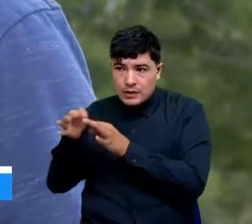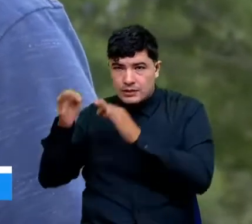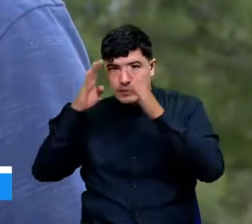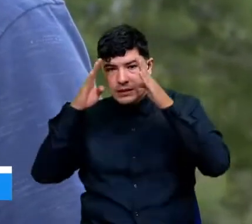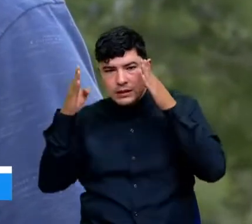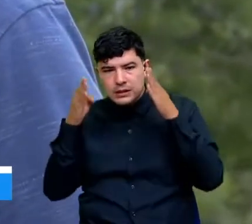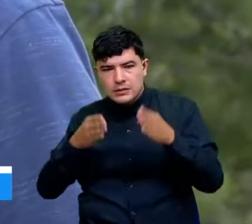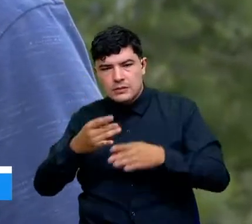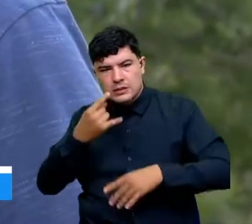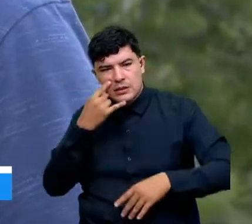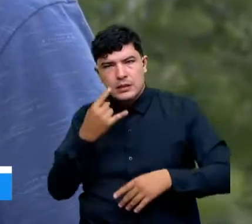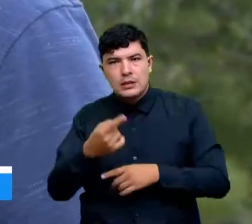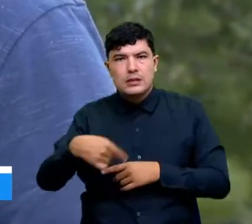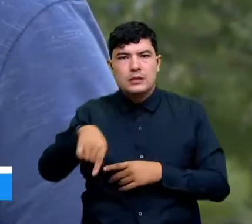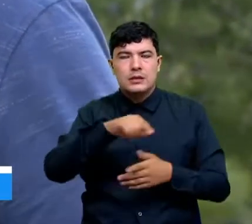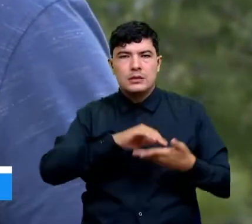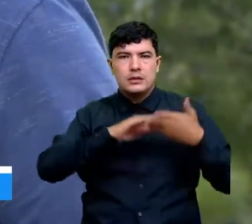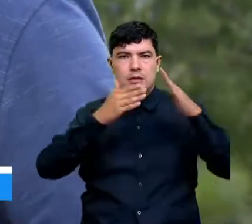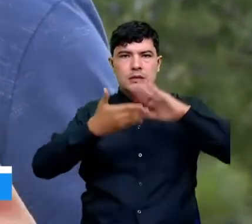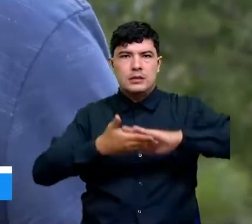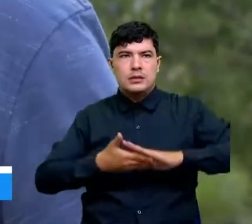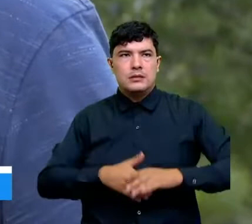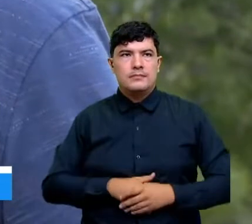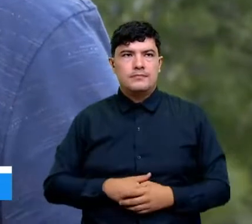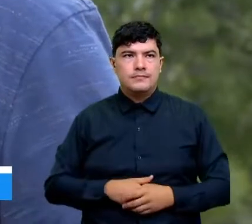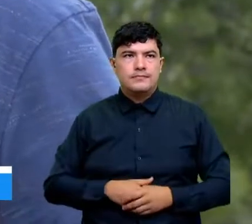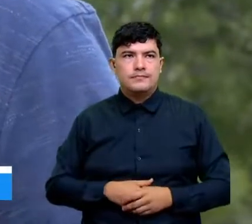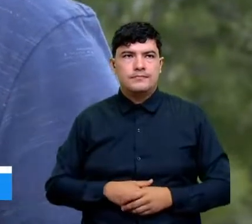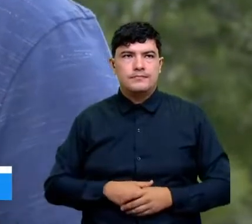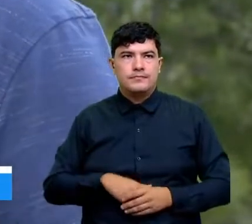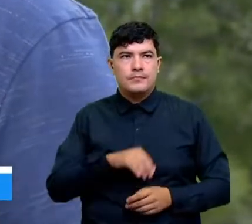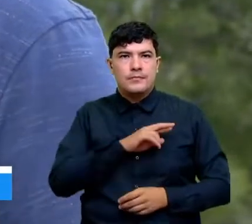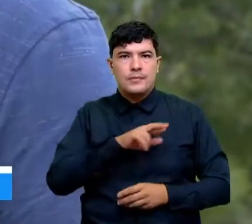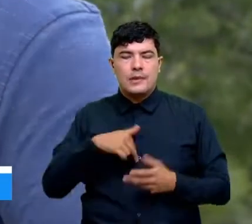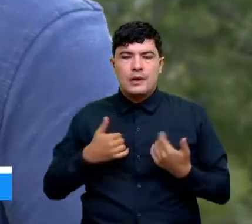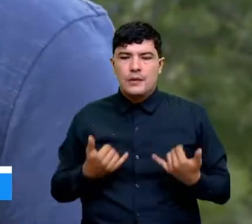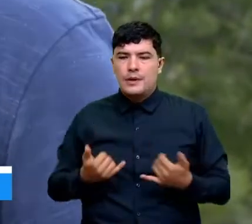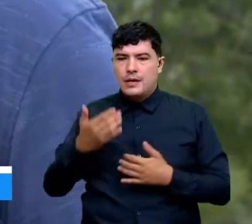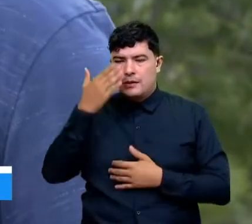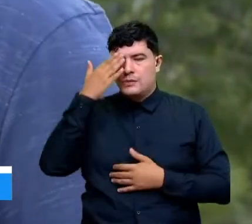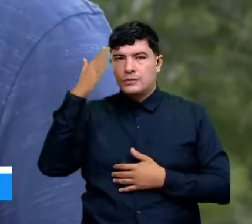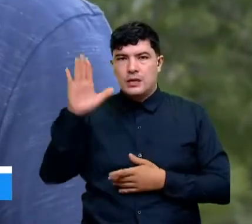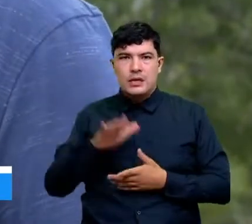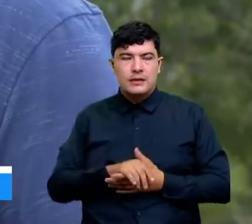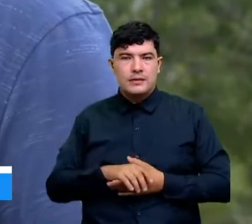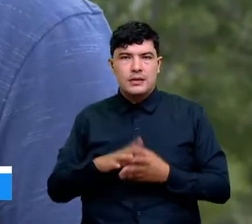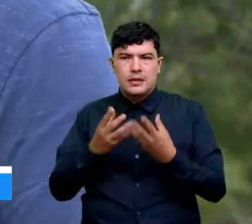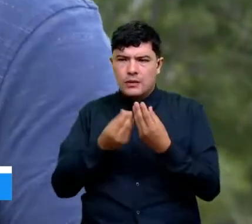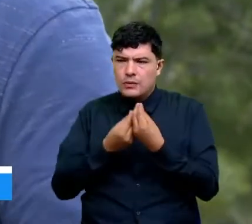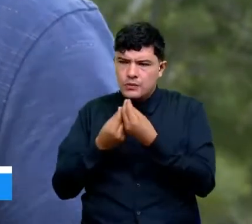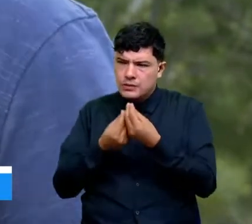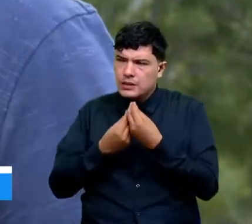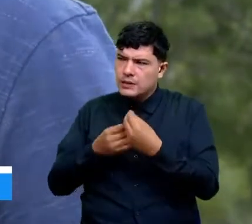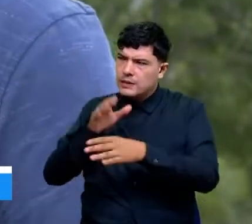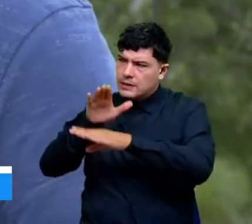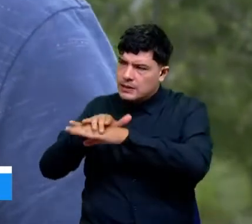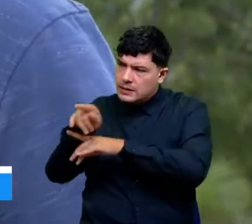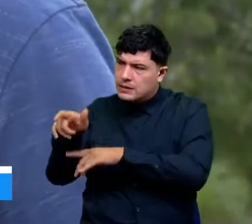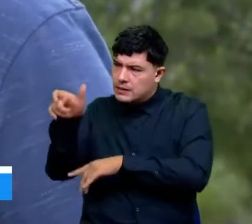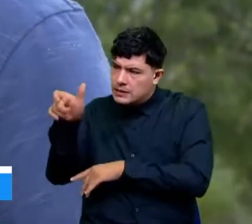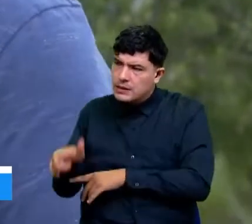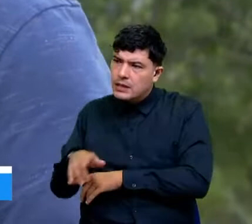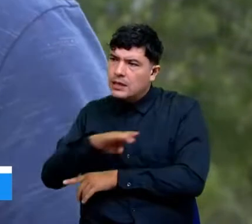los intereses de la comunidad. Ya no sabemos de qué manera nosotros como concejales hacerle el llamado a la administración para que cuide